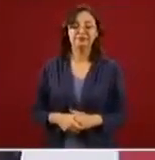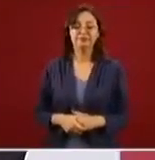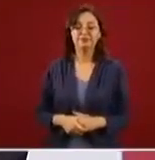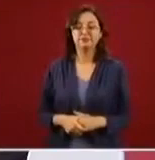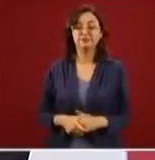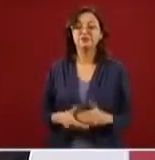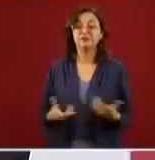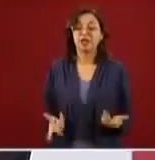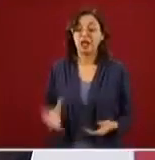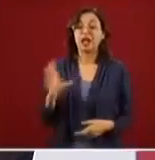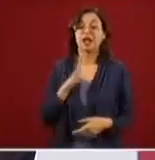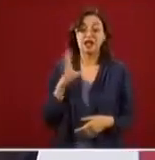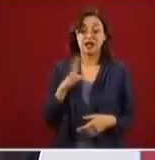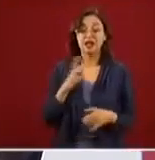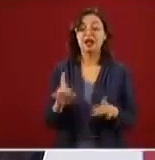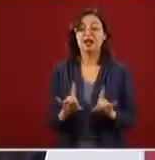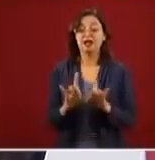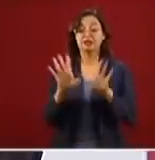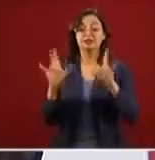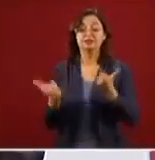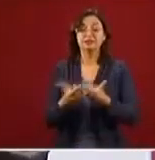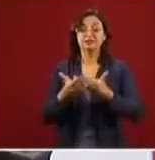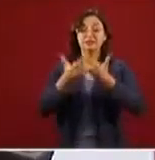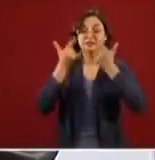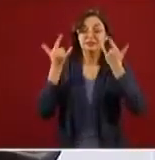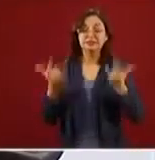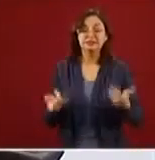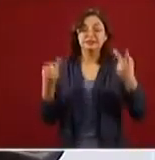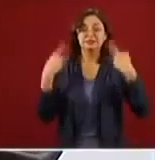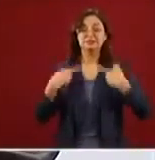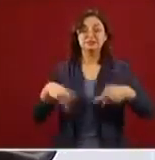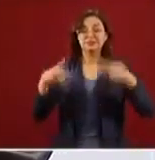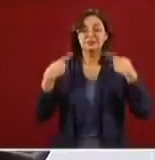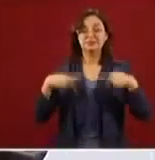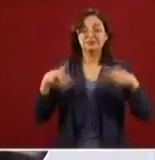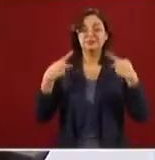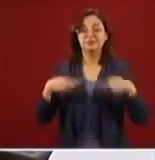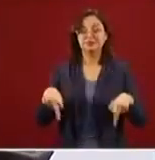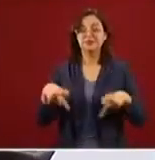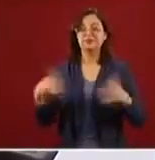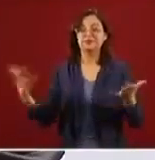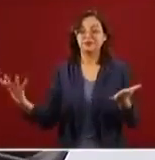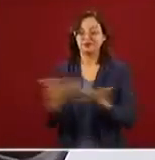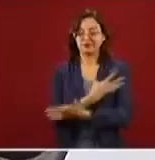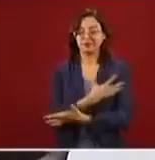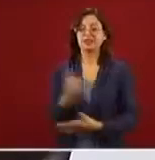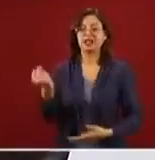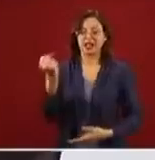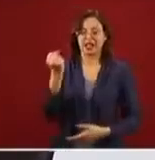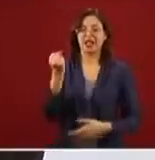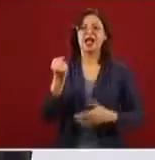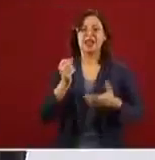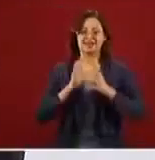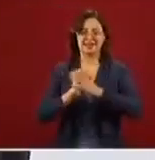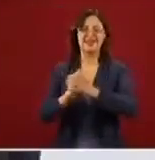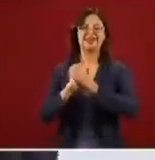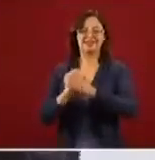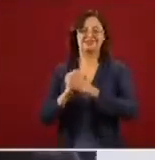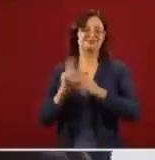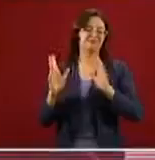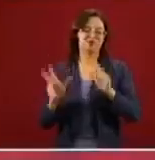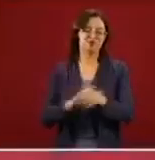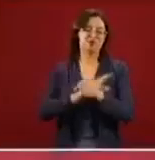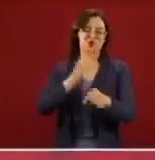incluso hay casos, ¿sí?, de gente que se saca la lotería. O sea, que no estamos hablando de